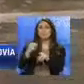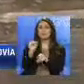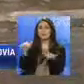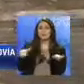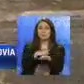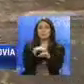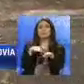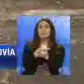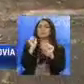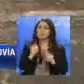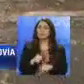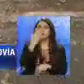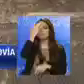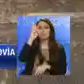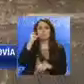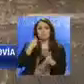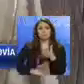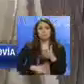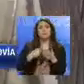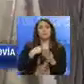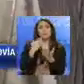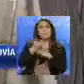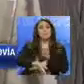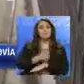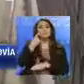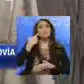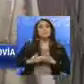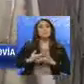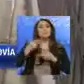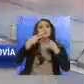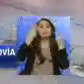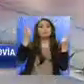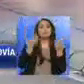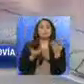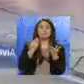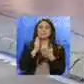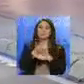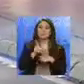sanciones a través de las fotomultas. En las próximas horas se espera el pronunciamiento oficial al respecto.